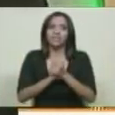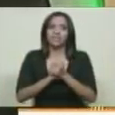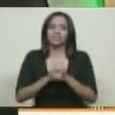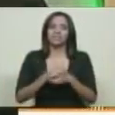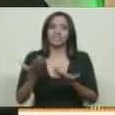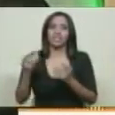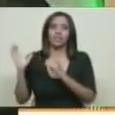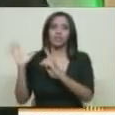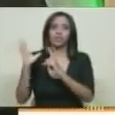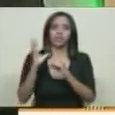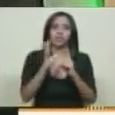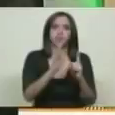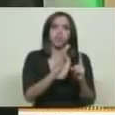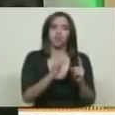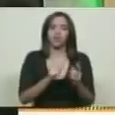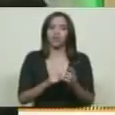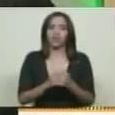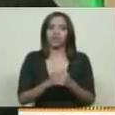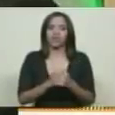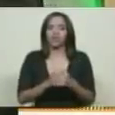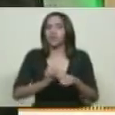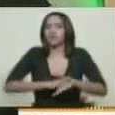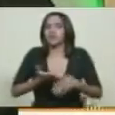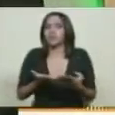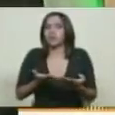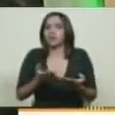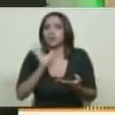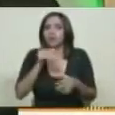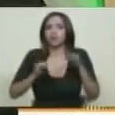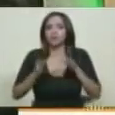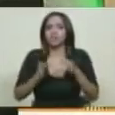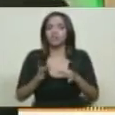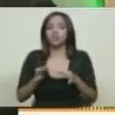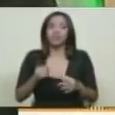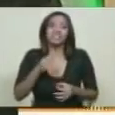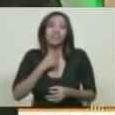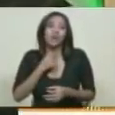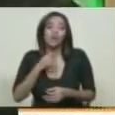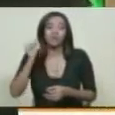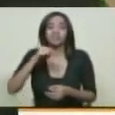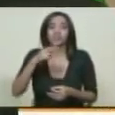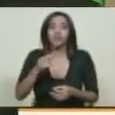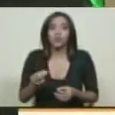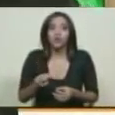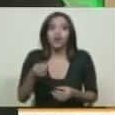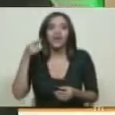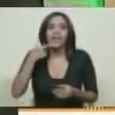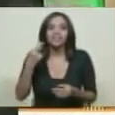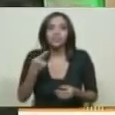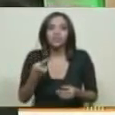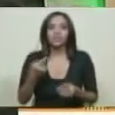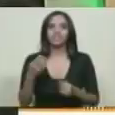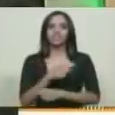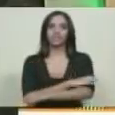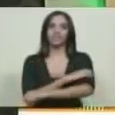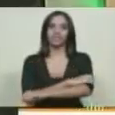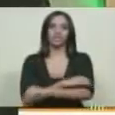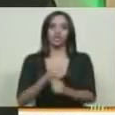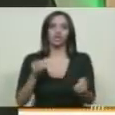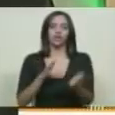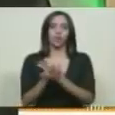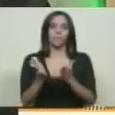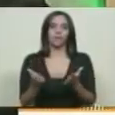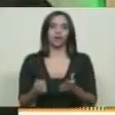perseguidas injustamente. Porque independientemente de que te guste o no lo que ha dicho, eso lo dicen los de derechas y no pasa por el